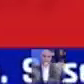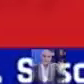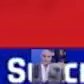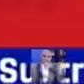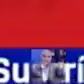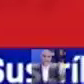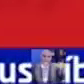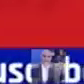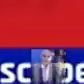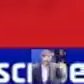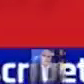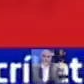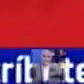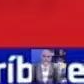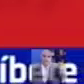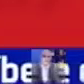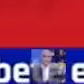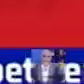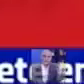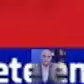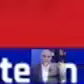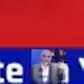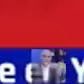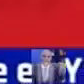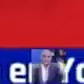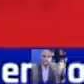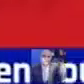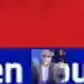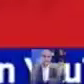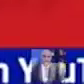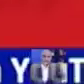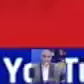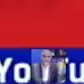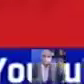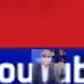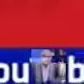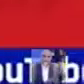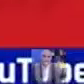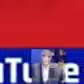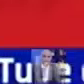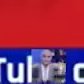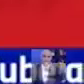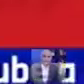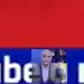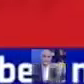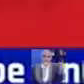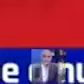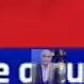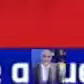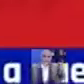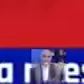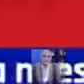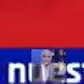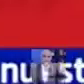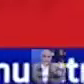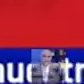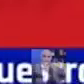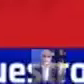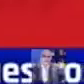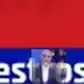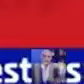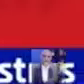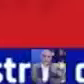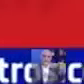en estos micrófonos. Pues bueno, ¿cuál es la última investigación que realizó Carmen Aristegui?